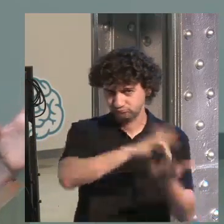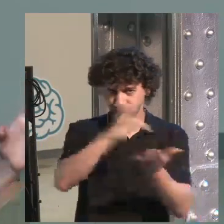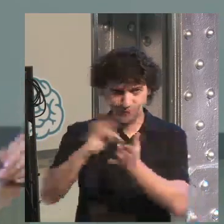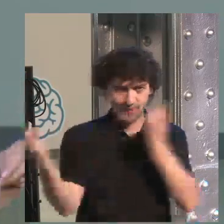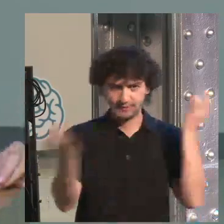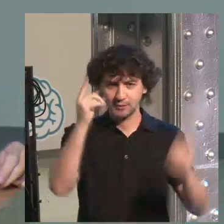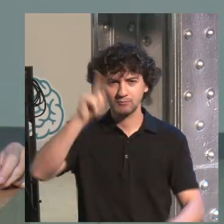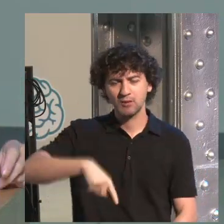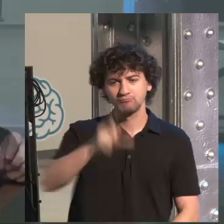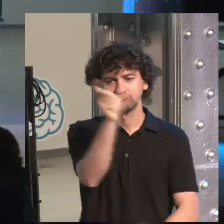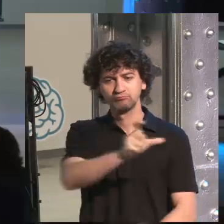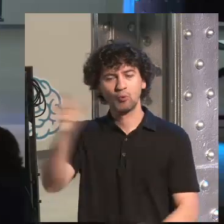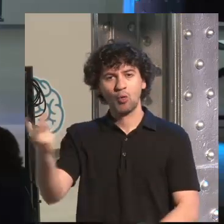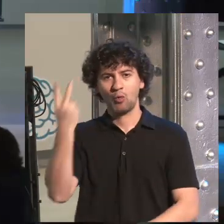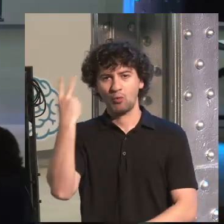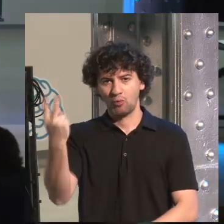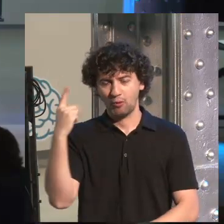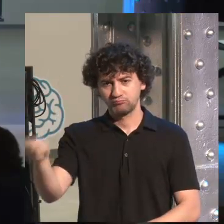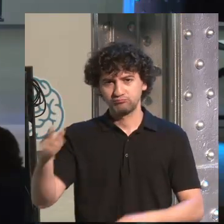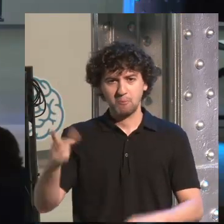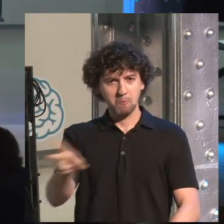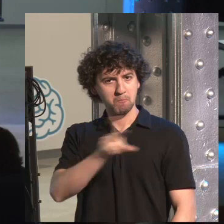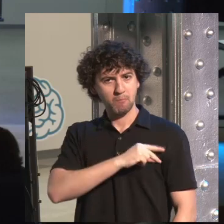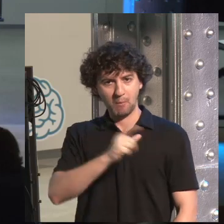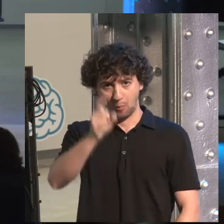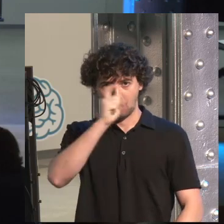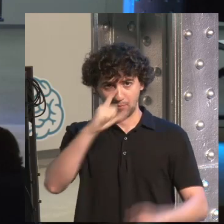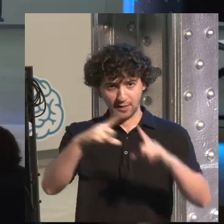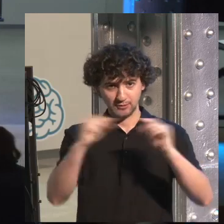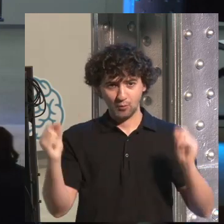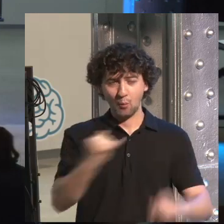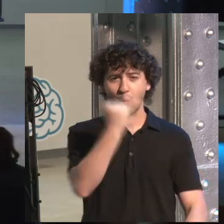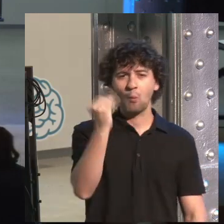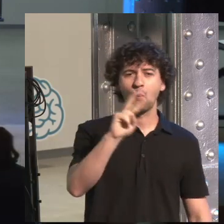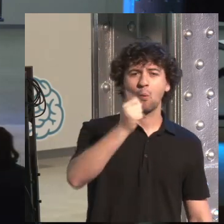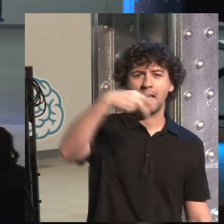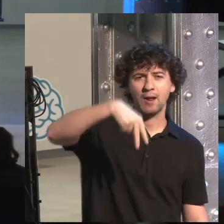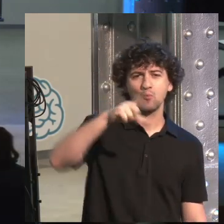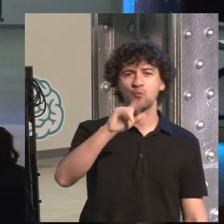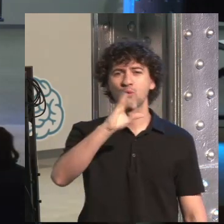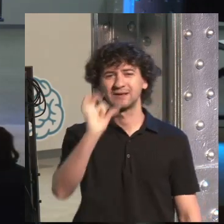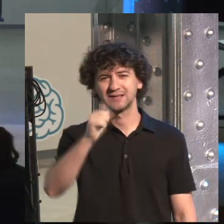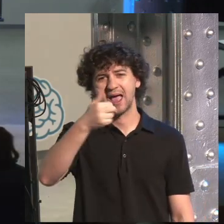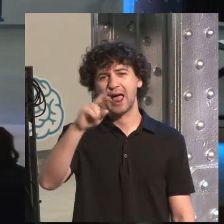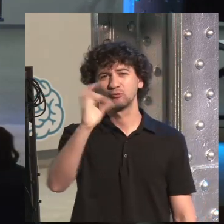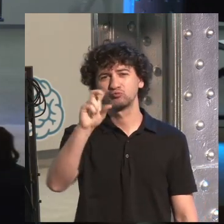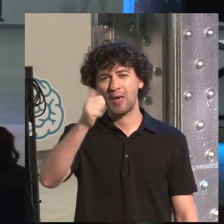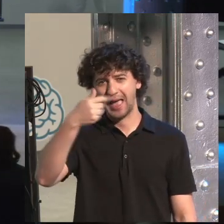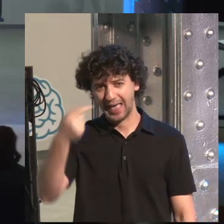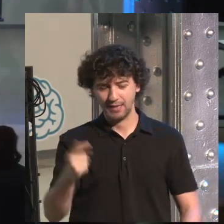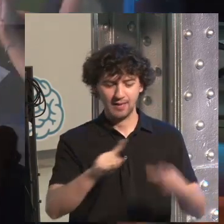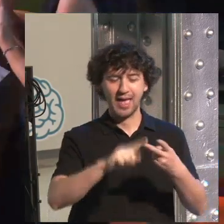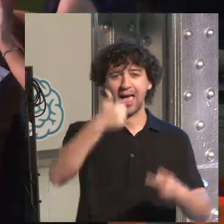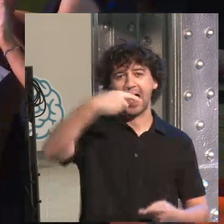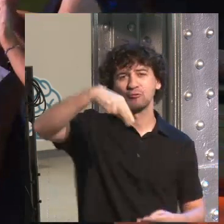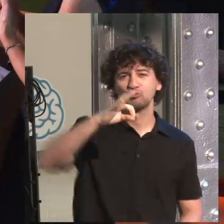dos eminencias, a dos premios Príncipe de Asturias, a Juan Luis Arzuaga y Antonio Damasio, que nos van a enseñar cómo ha